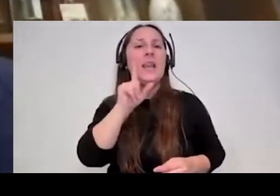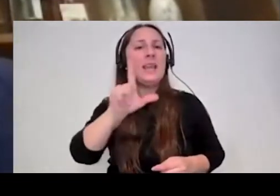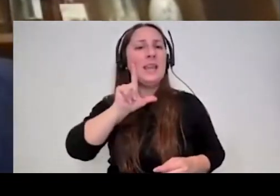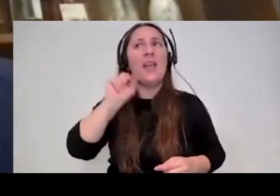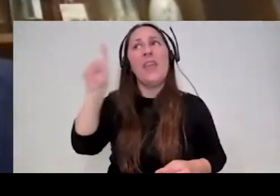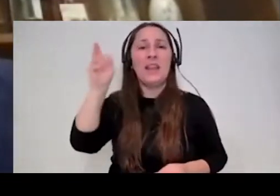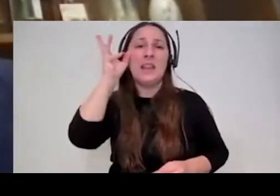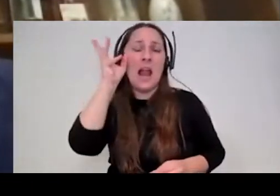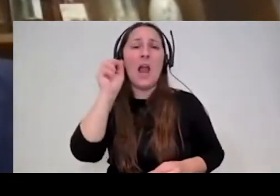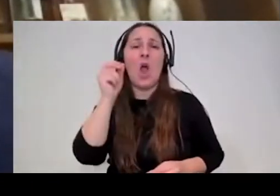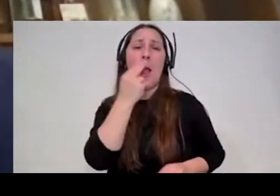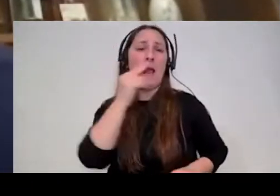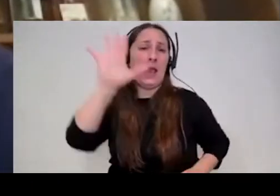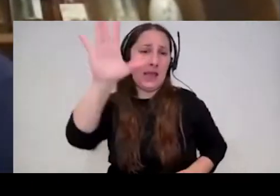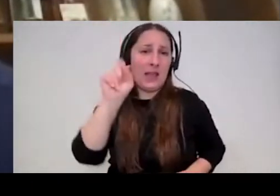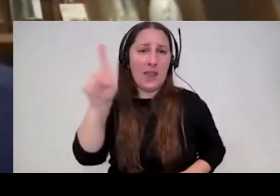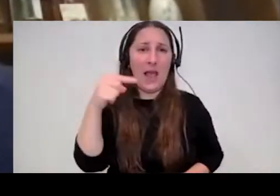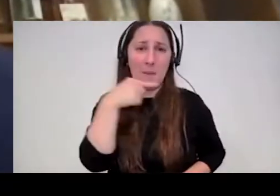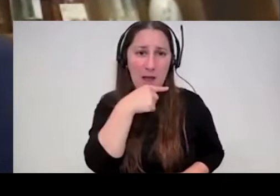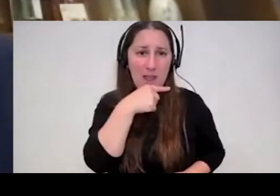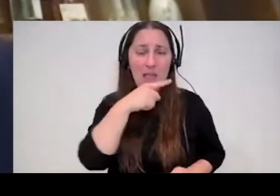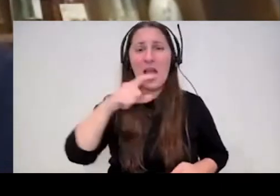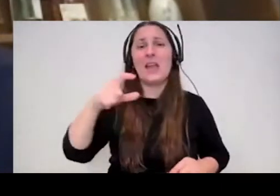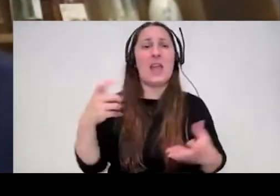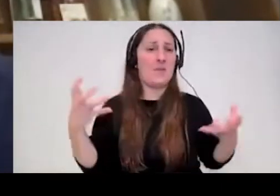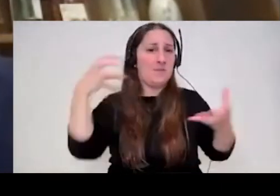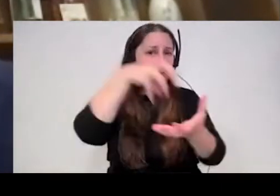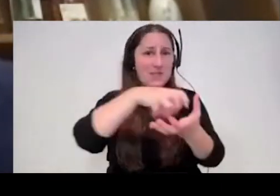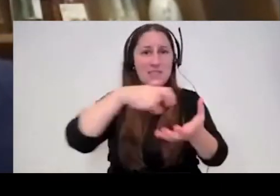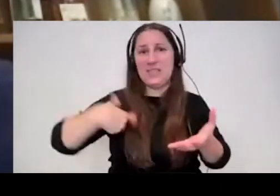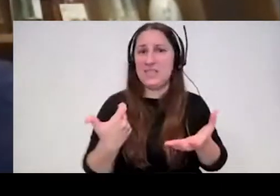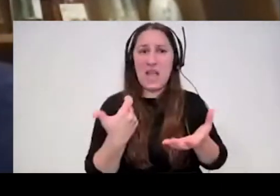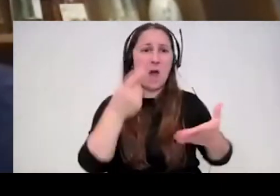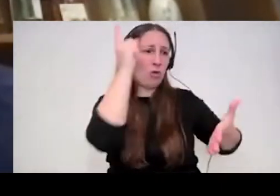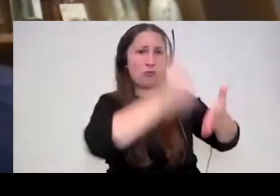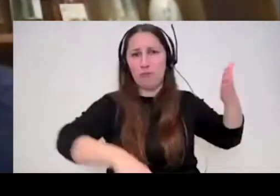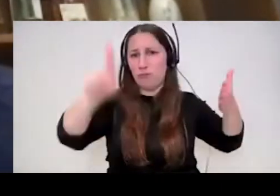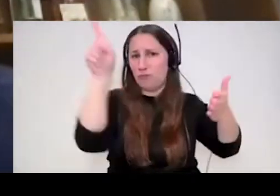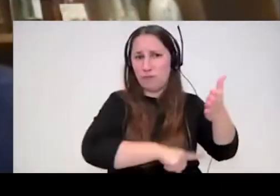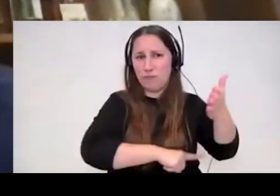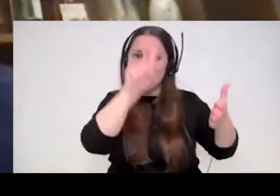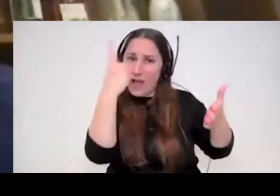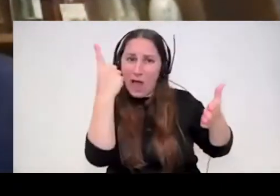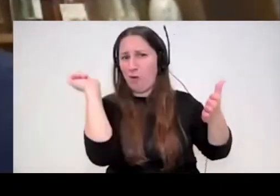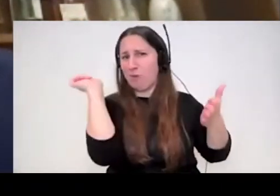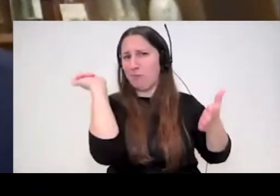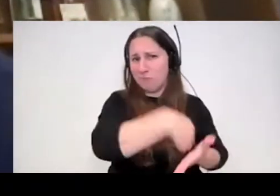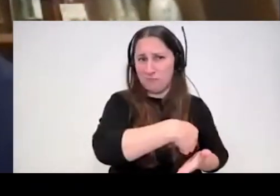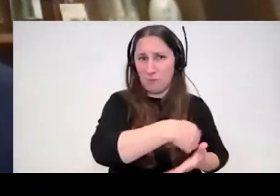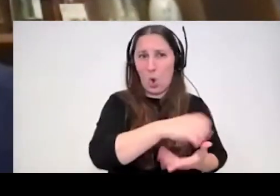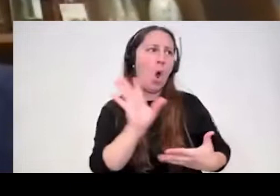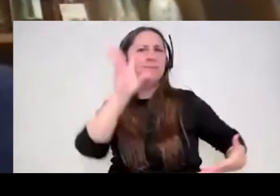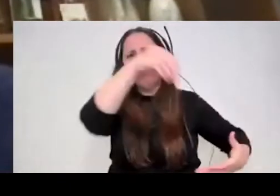con las organizaciones sindicales que fueron directamente intervenidas o anuladas por el Estado. Y la